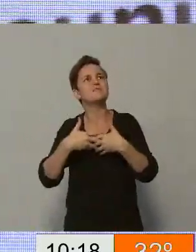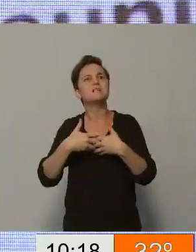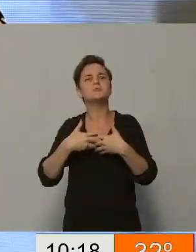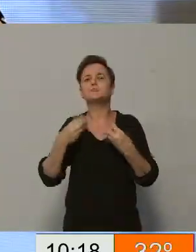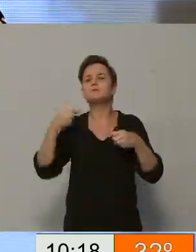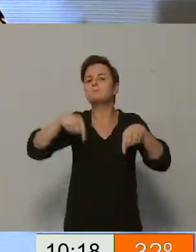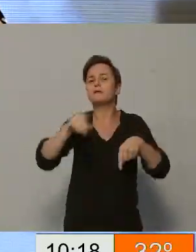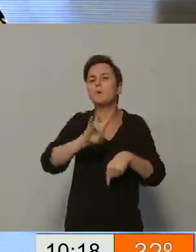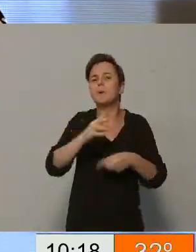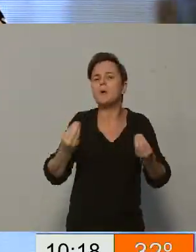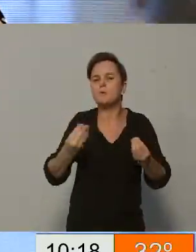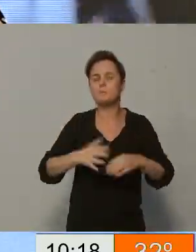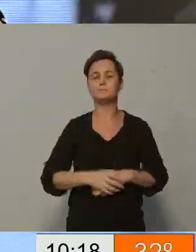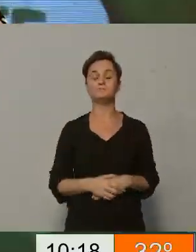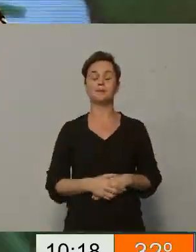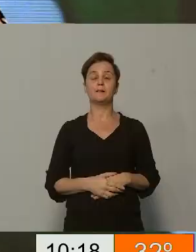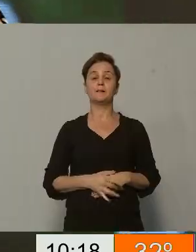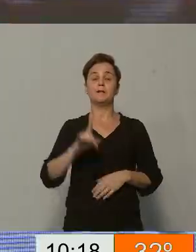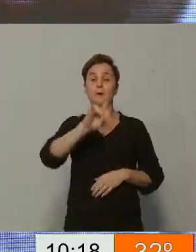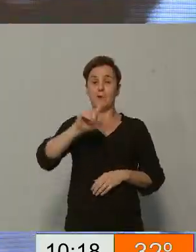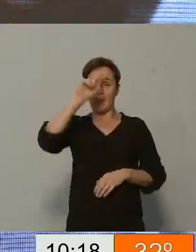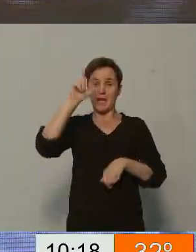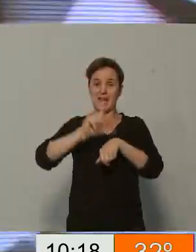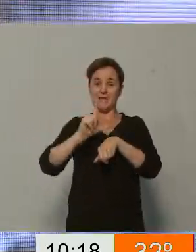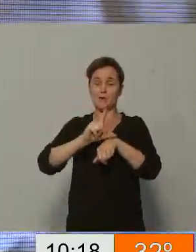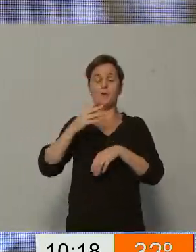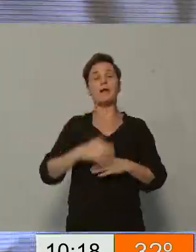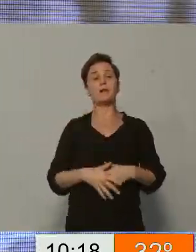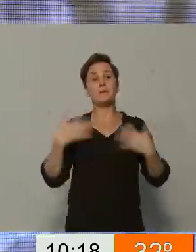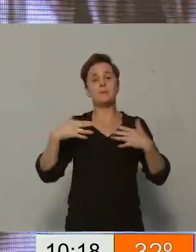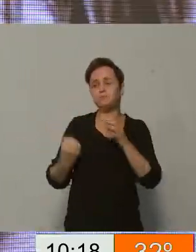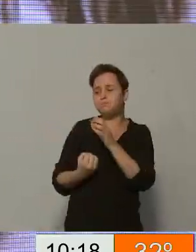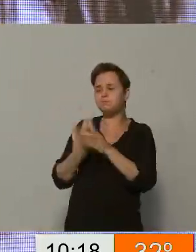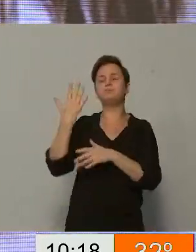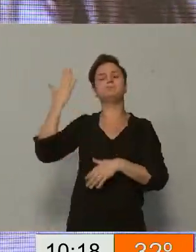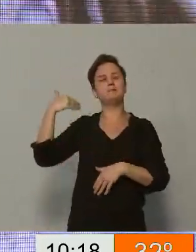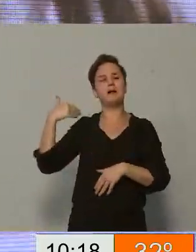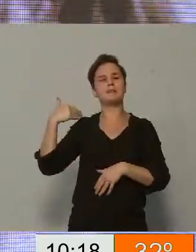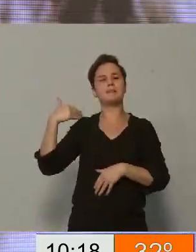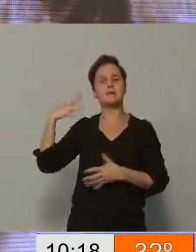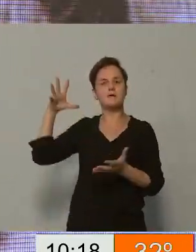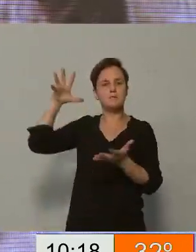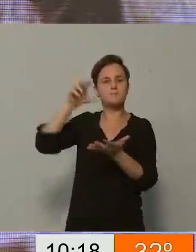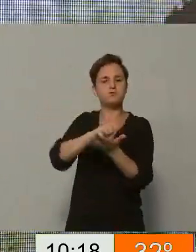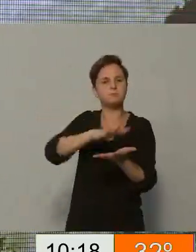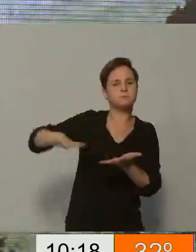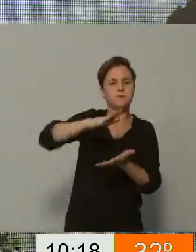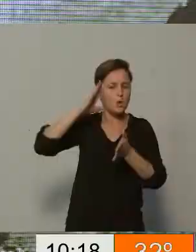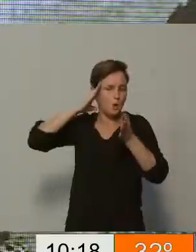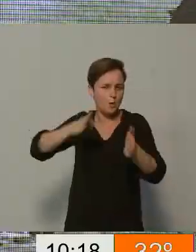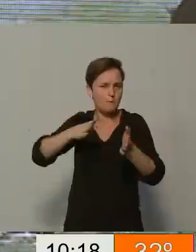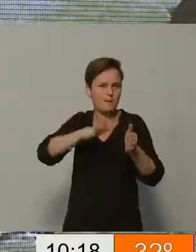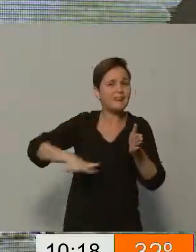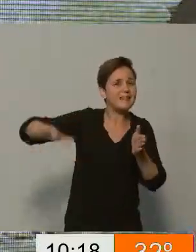universidad? La Universidad Nacional del Litoral nació una universidad territorial, nació una universidad comprometida. A lo